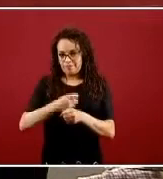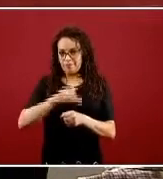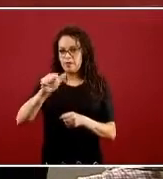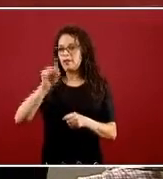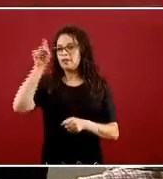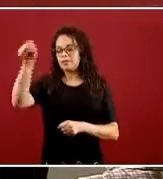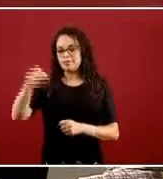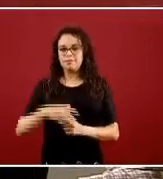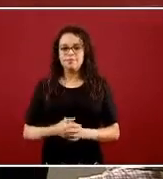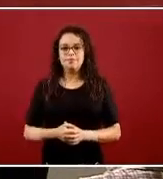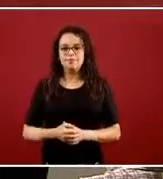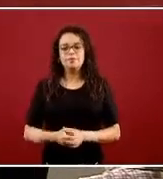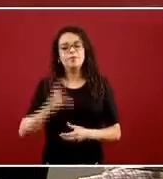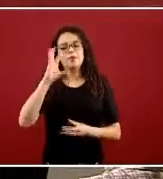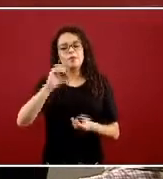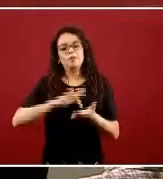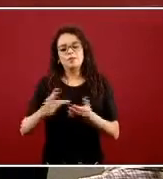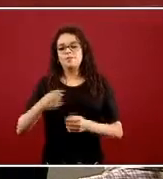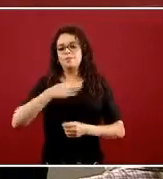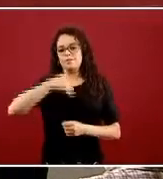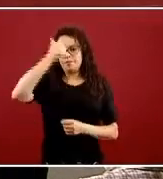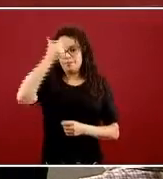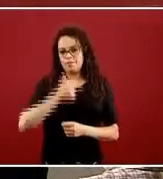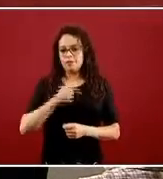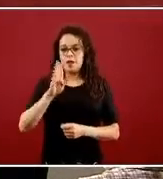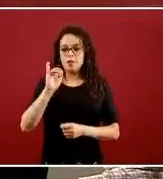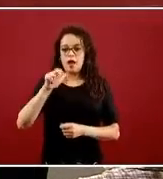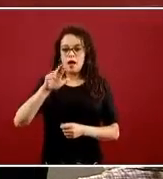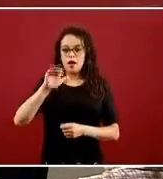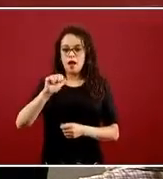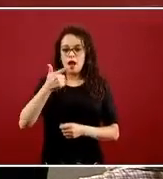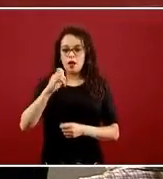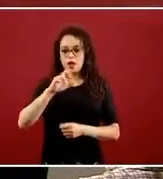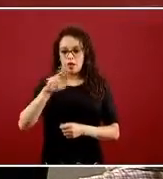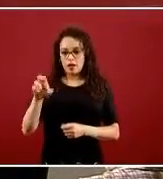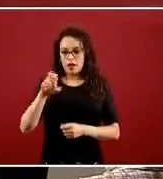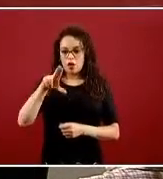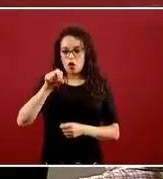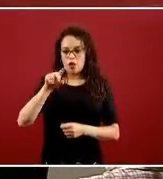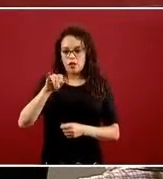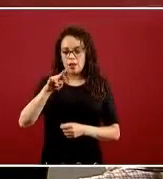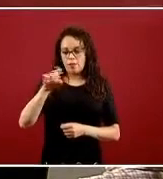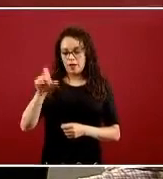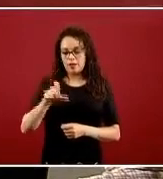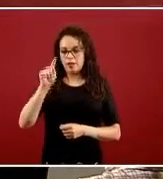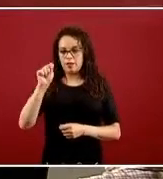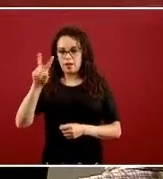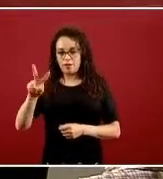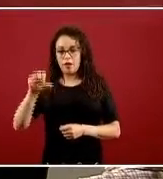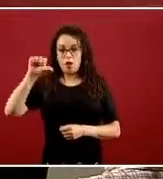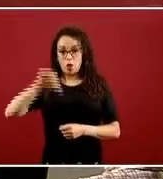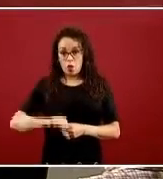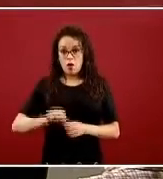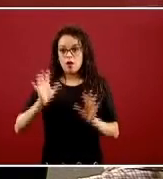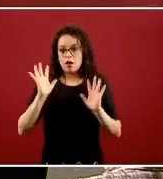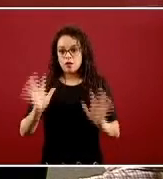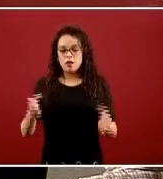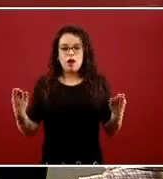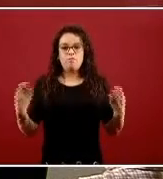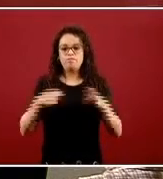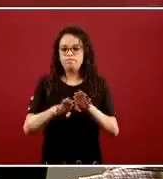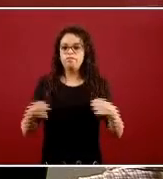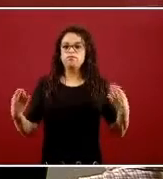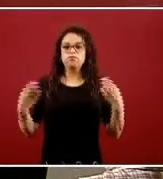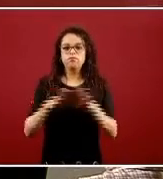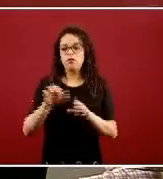vamos a dar la palabra a Blanca. Muchas gracias. Buenas noches. Bianca Aguirre de Notimex TV. Bueno, pues ya hoy se cierran los centros